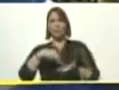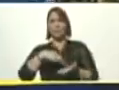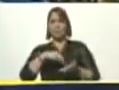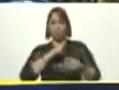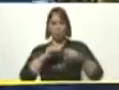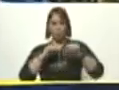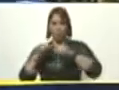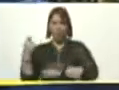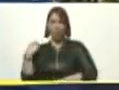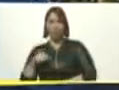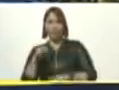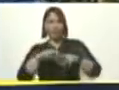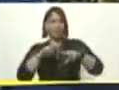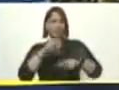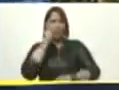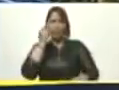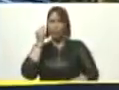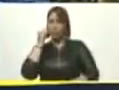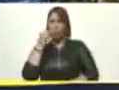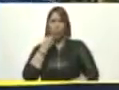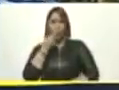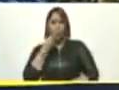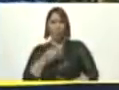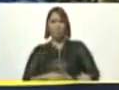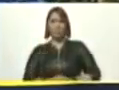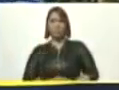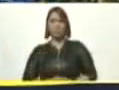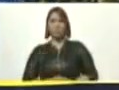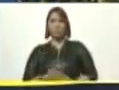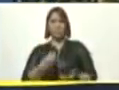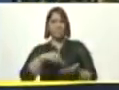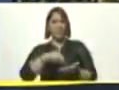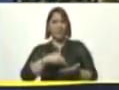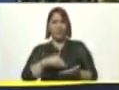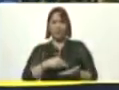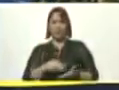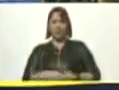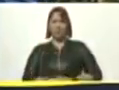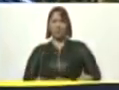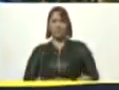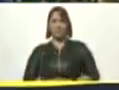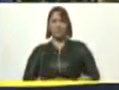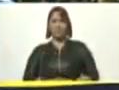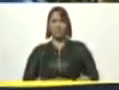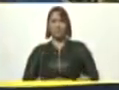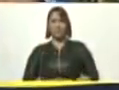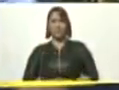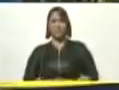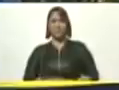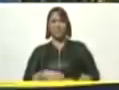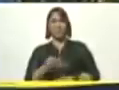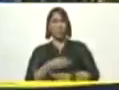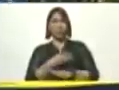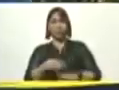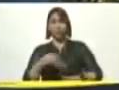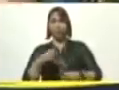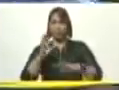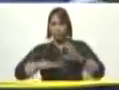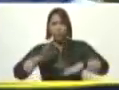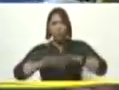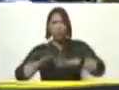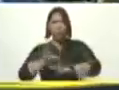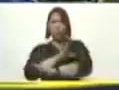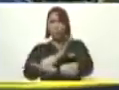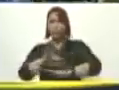que que tenía niños niñas jóvenes bailarines Bueno cómo se llama músicos toca instrumento